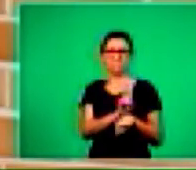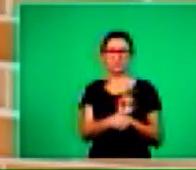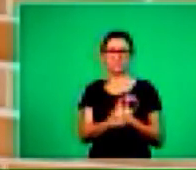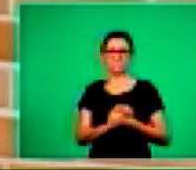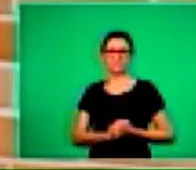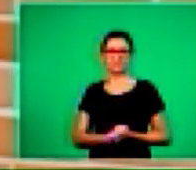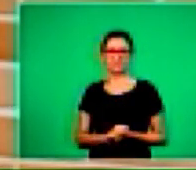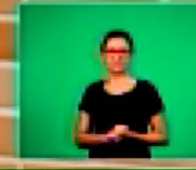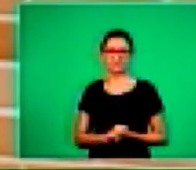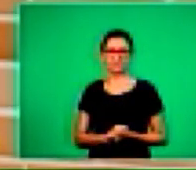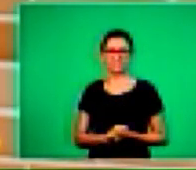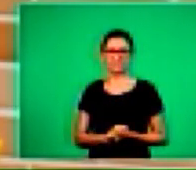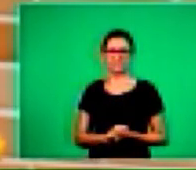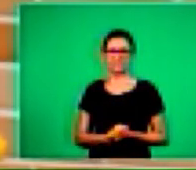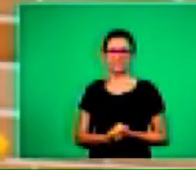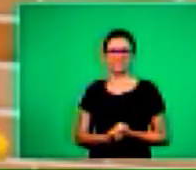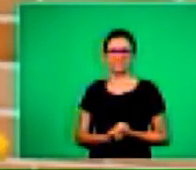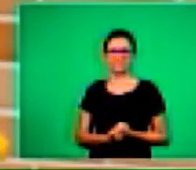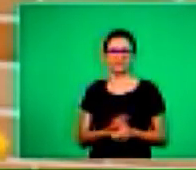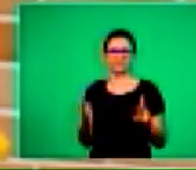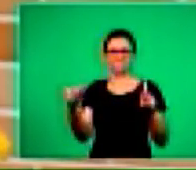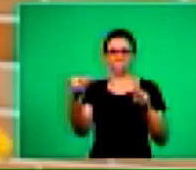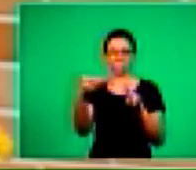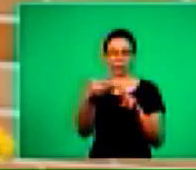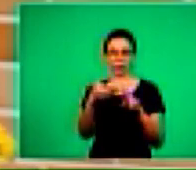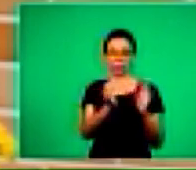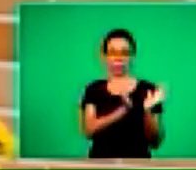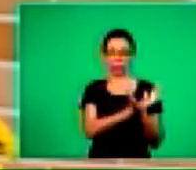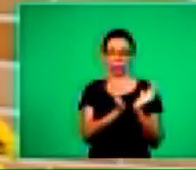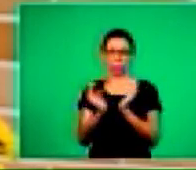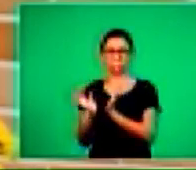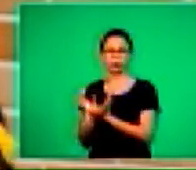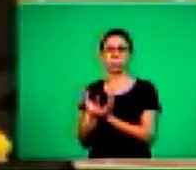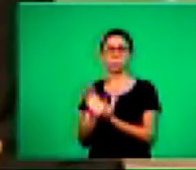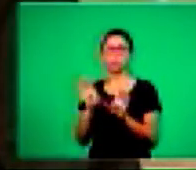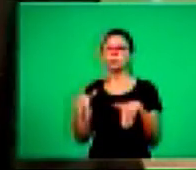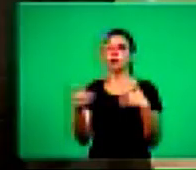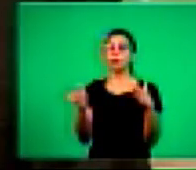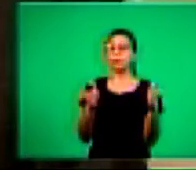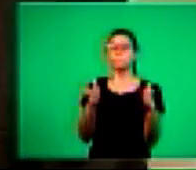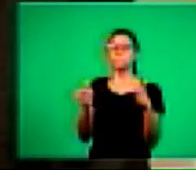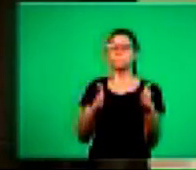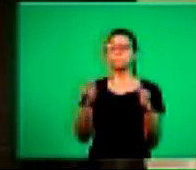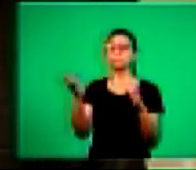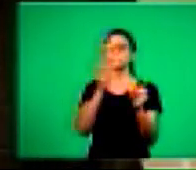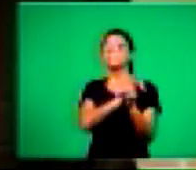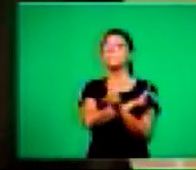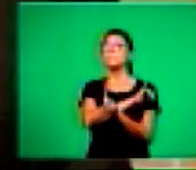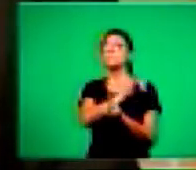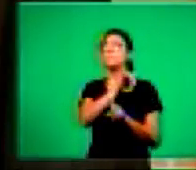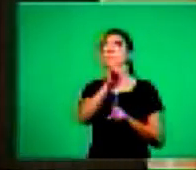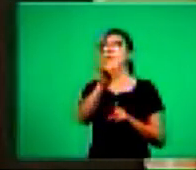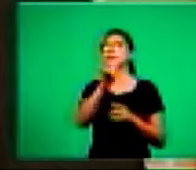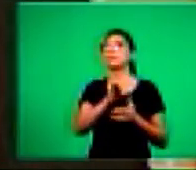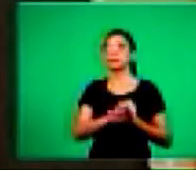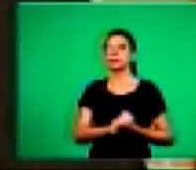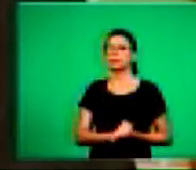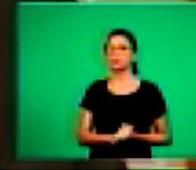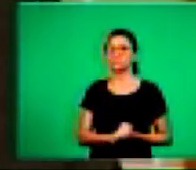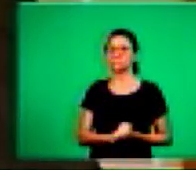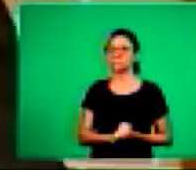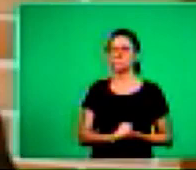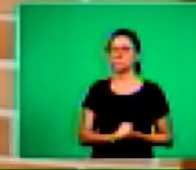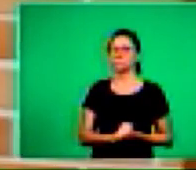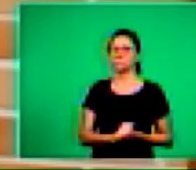el habla para la parábola la parábola de las vírgenes qué tiempo profético fue y aquel qué tiempo profético es